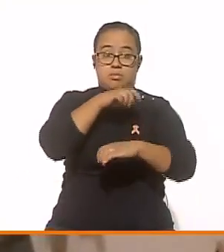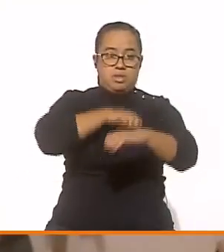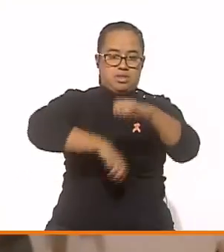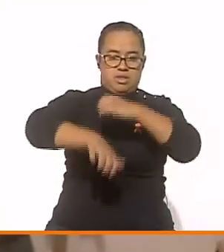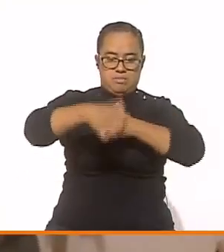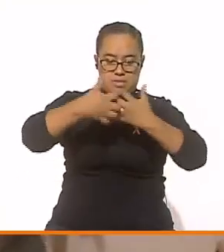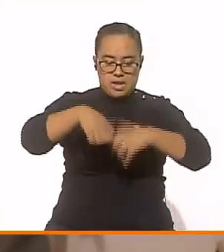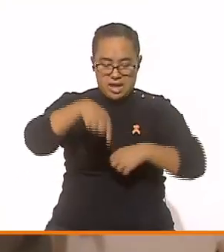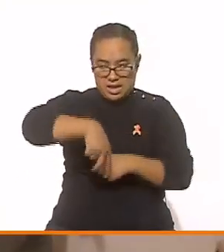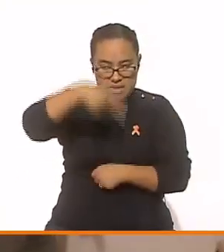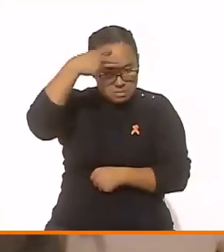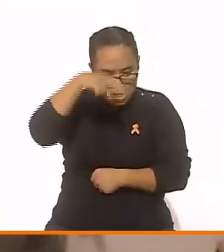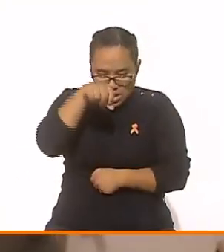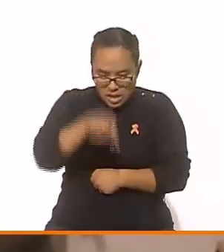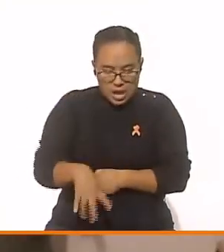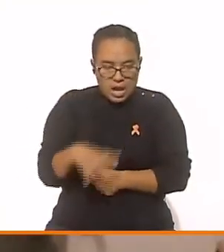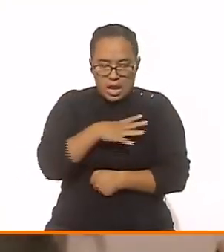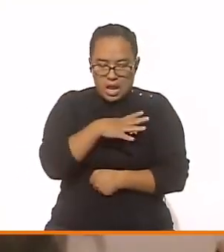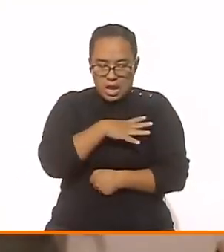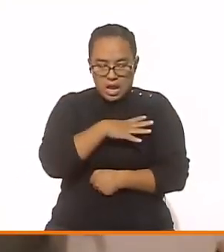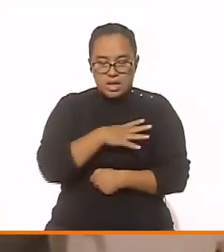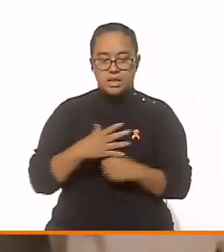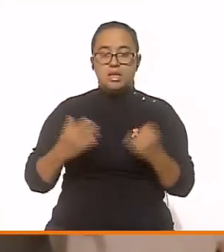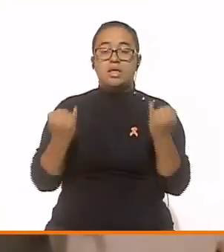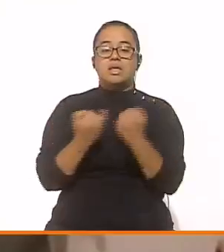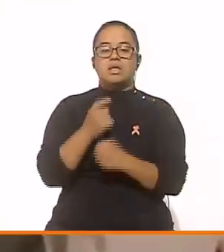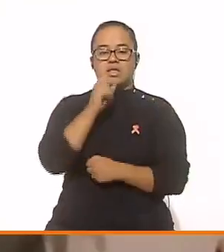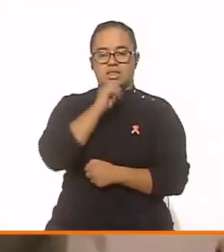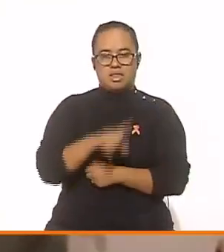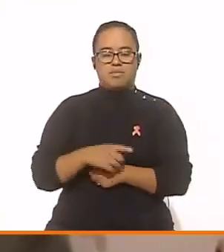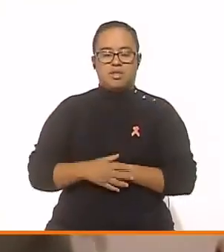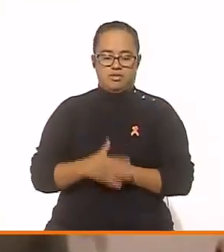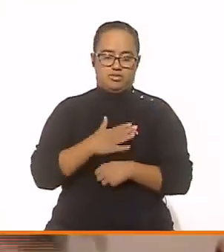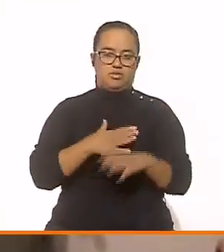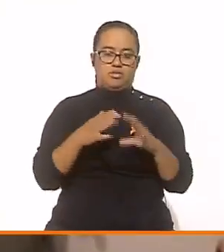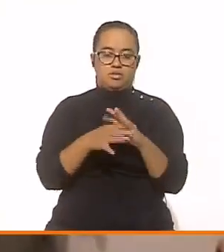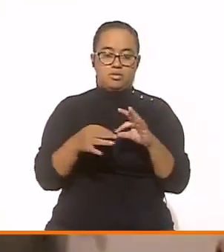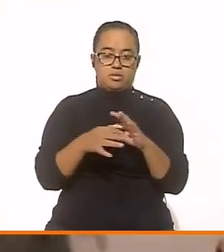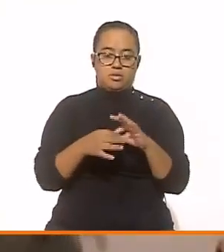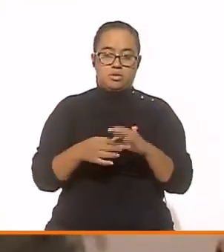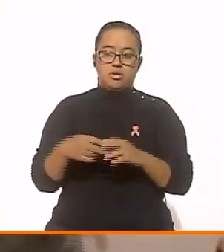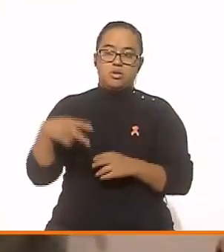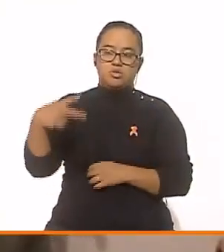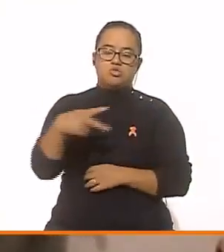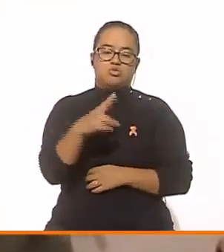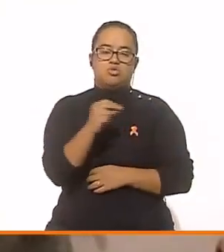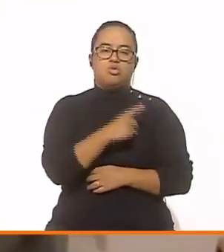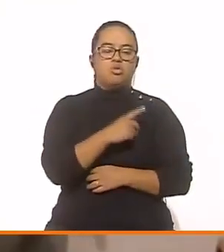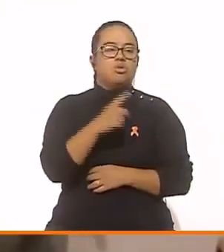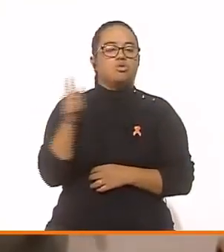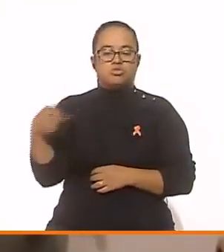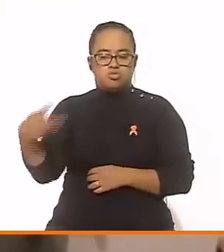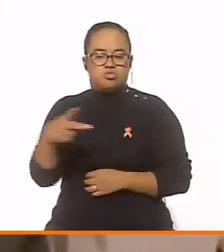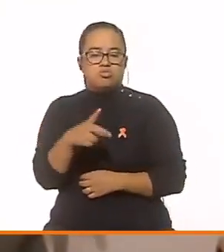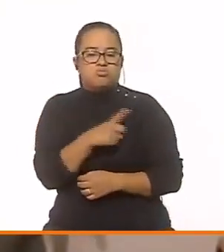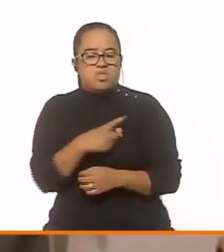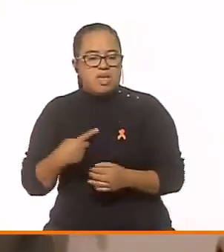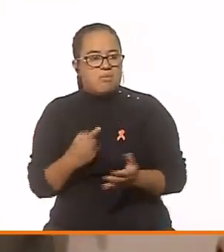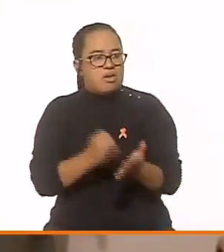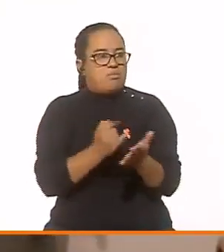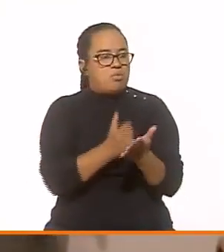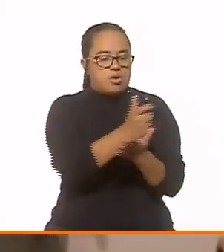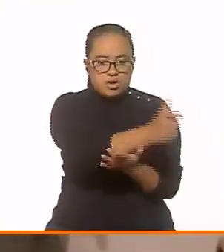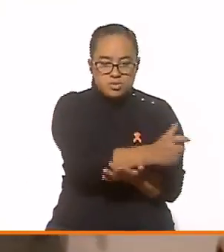En nuestro país, que además son, si me permiten, lo voy a decir como activista, que son deudores fiscales, pero que además también son